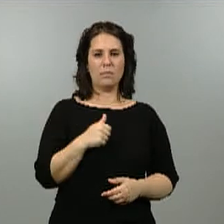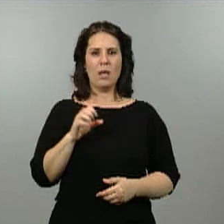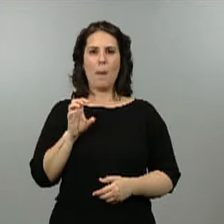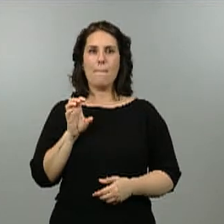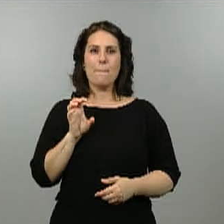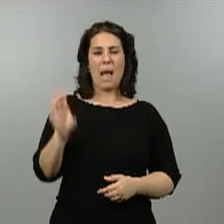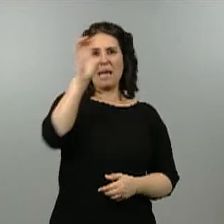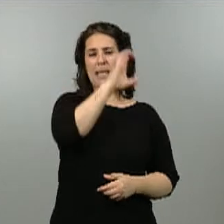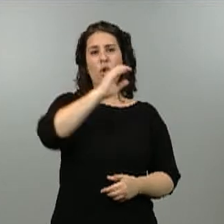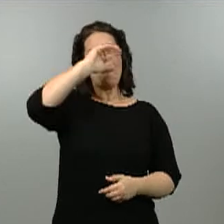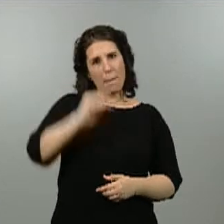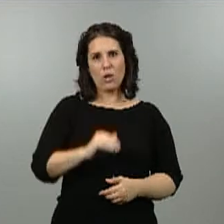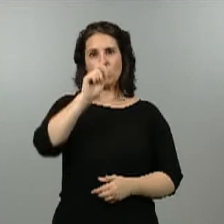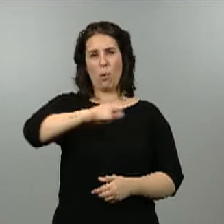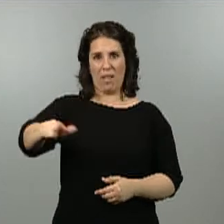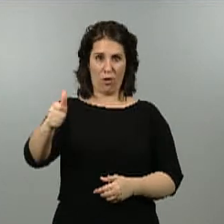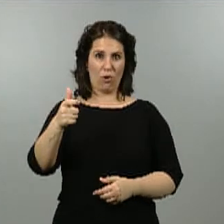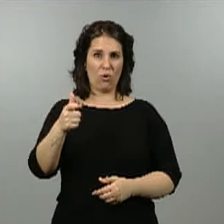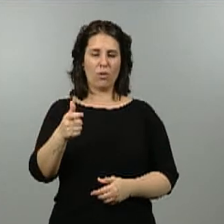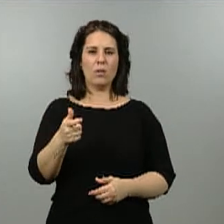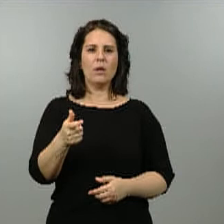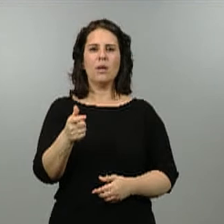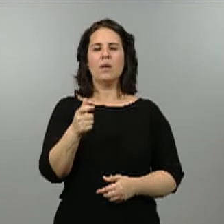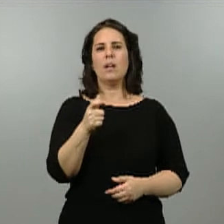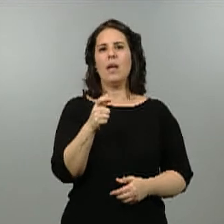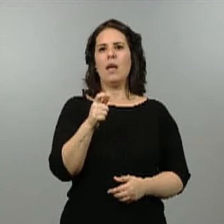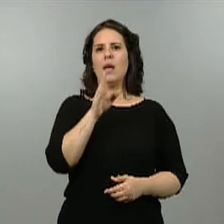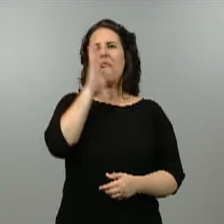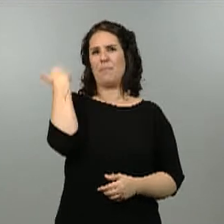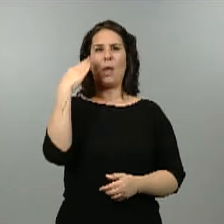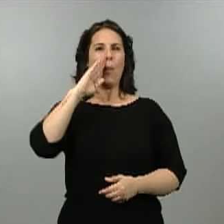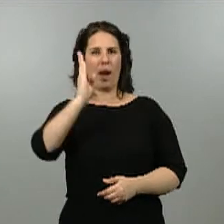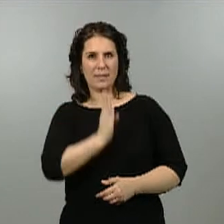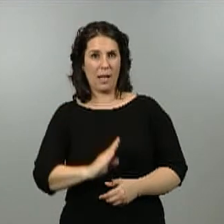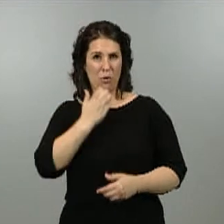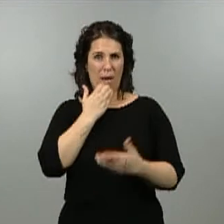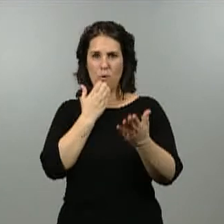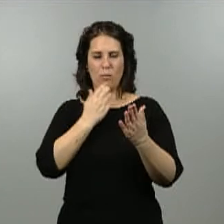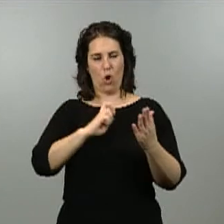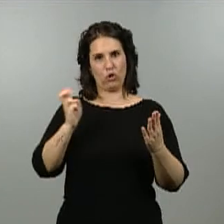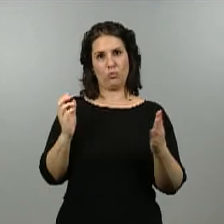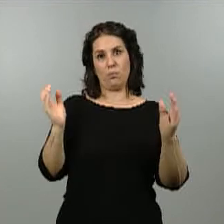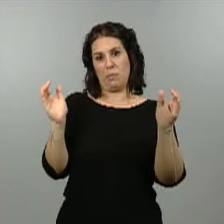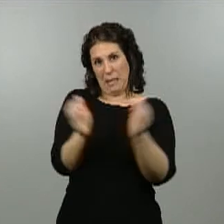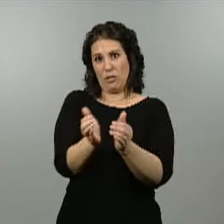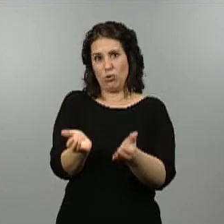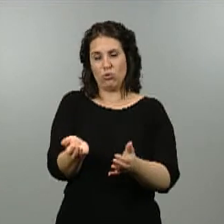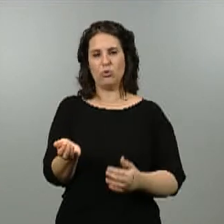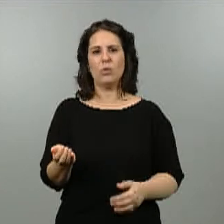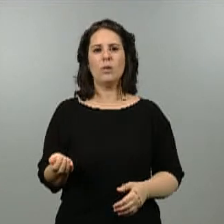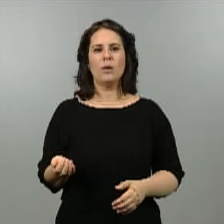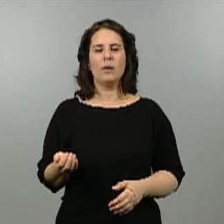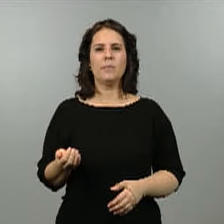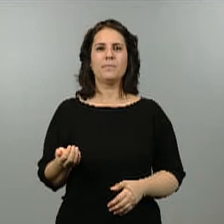mencionado antes cuando hablábamos del global, mencionábamos Brasil, por ejemplo. En América Latina tenemos países con menor población, como